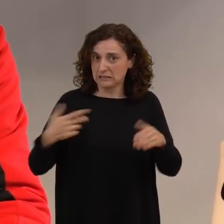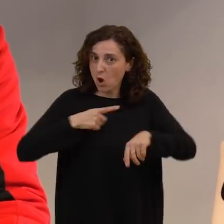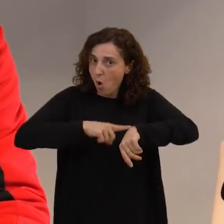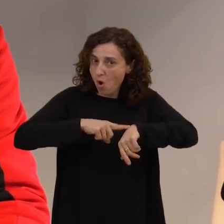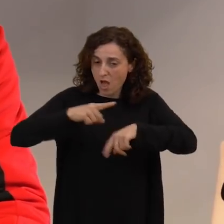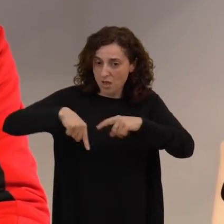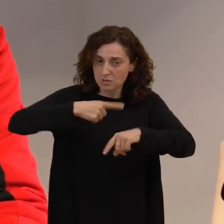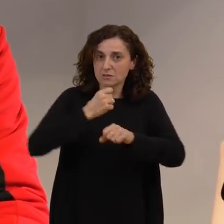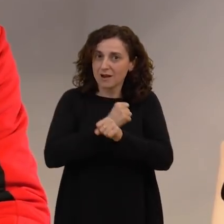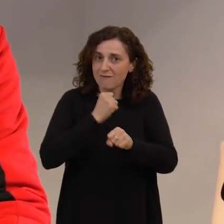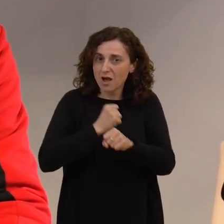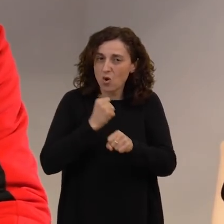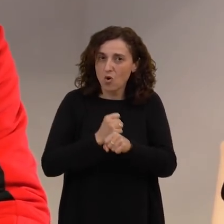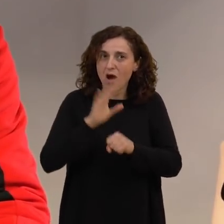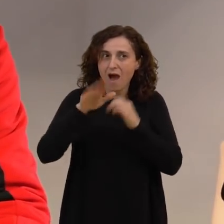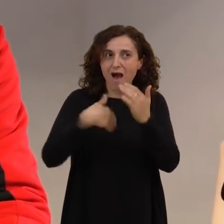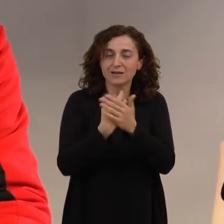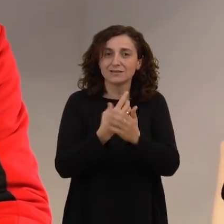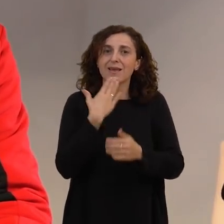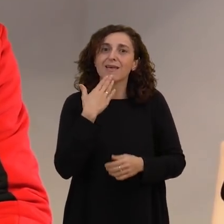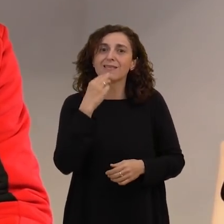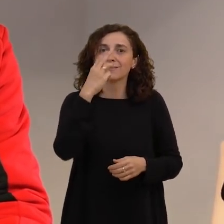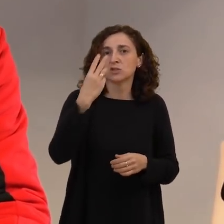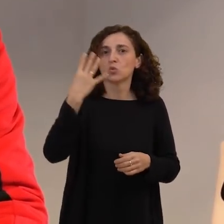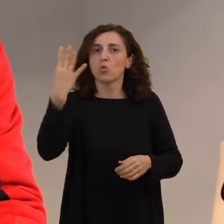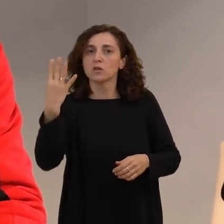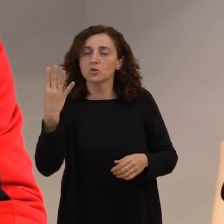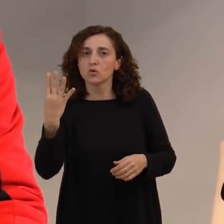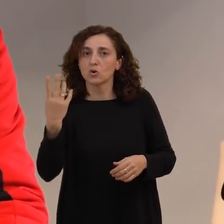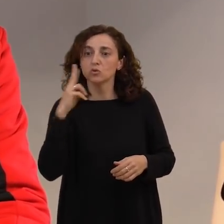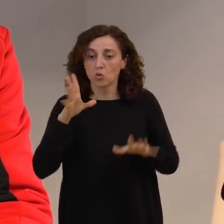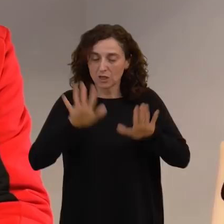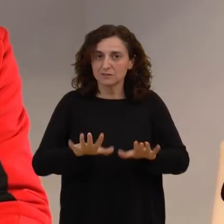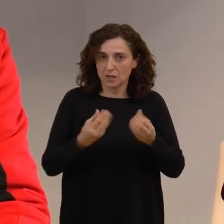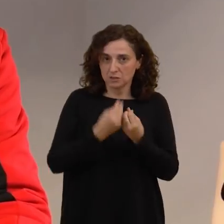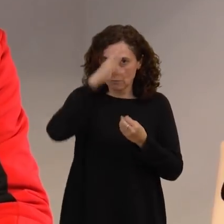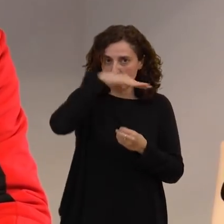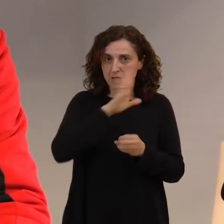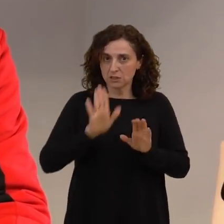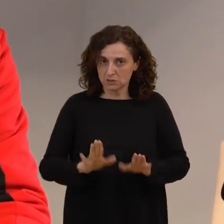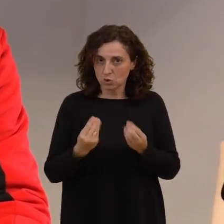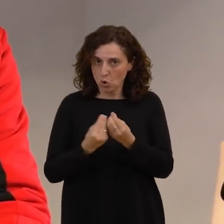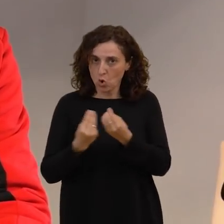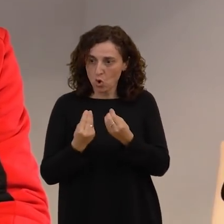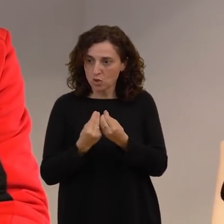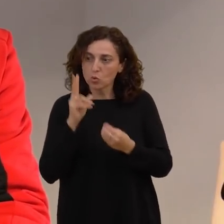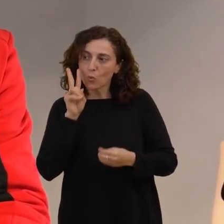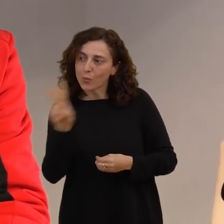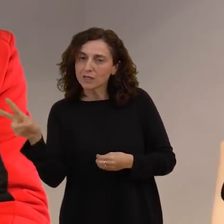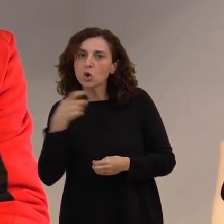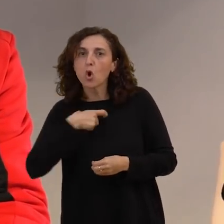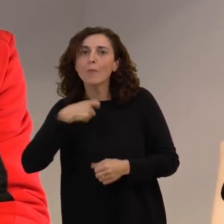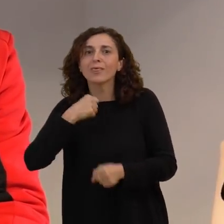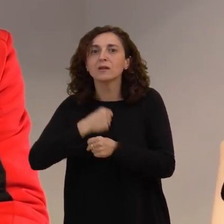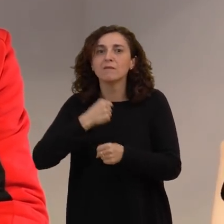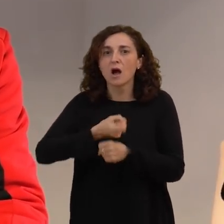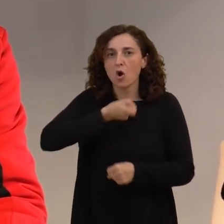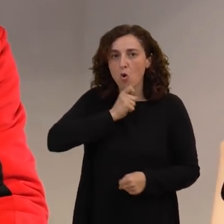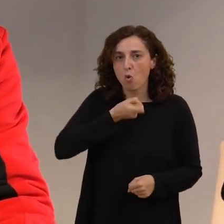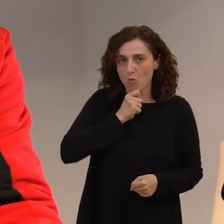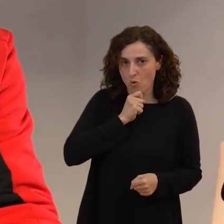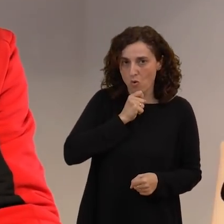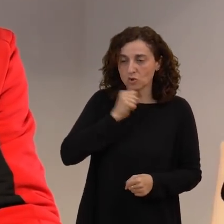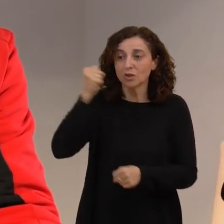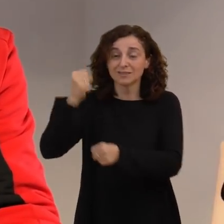años tres, cuatro años estás con él. Tú ves como trabajan aquí y cuando... y hacen el